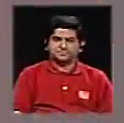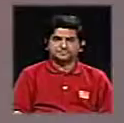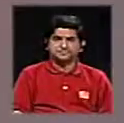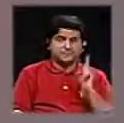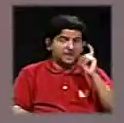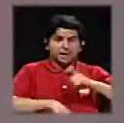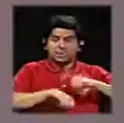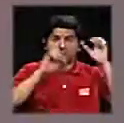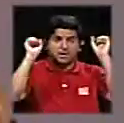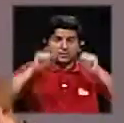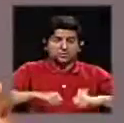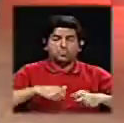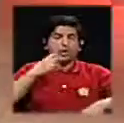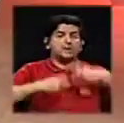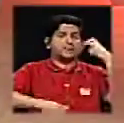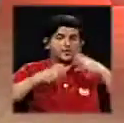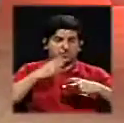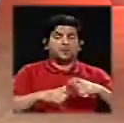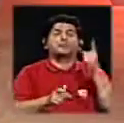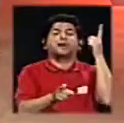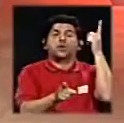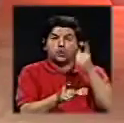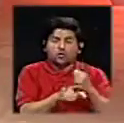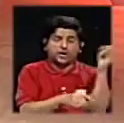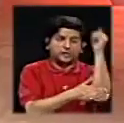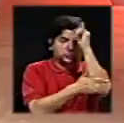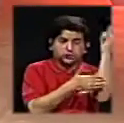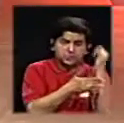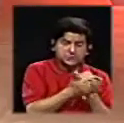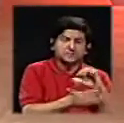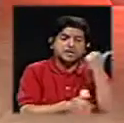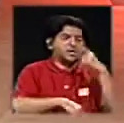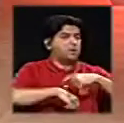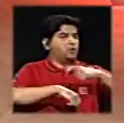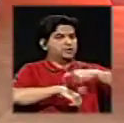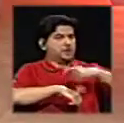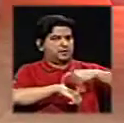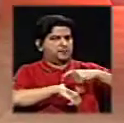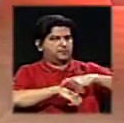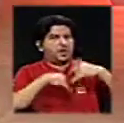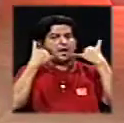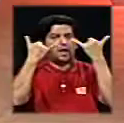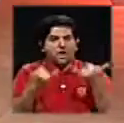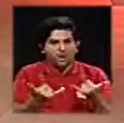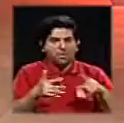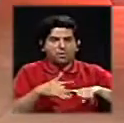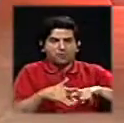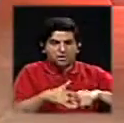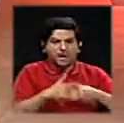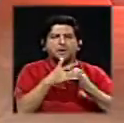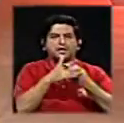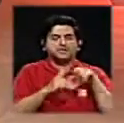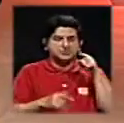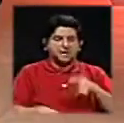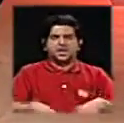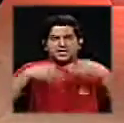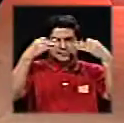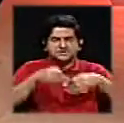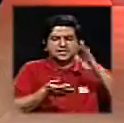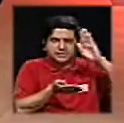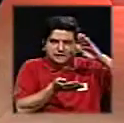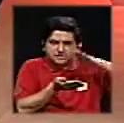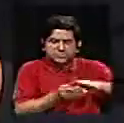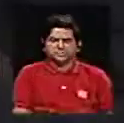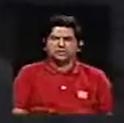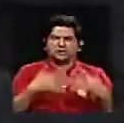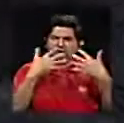cualquier momento pueden colapsar porque en efecto fueron diseñados para otras épocas y ahora vamos a iniciar con estas medidas de mitigación.